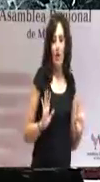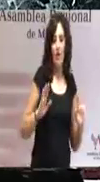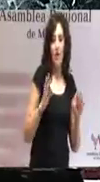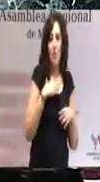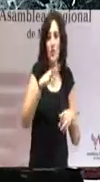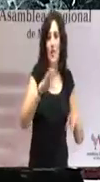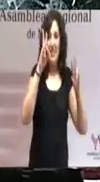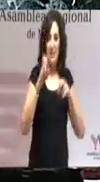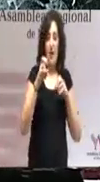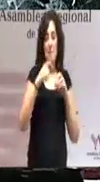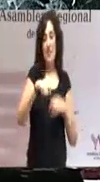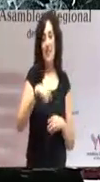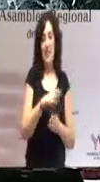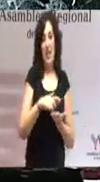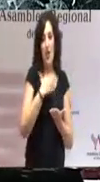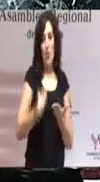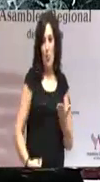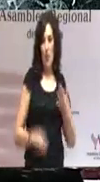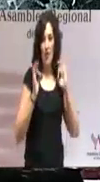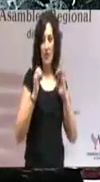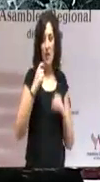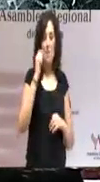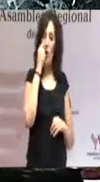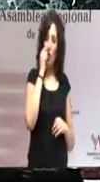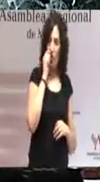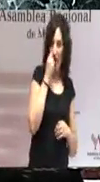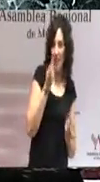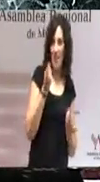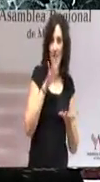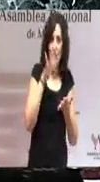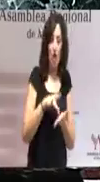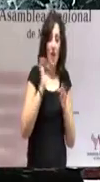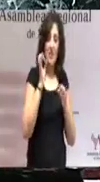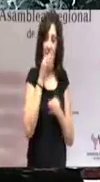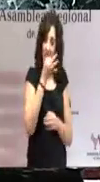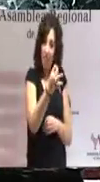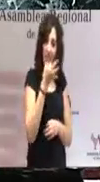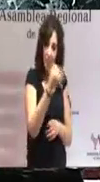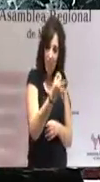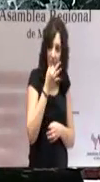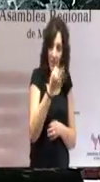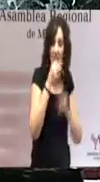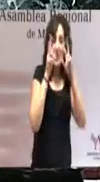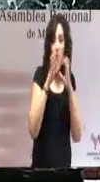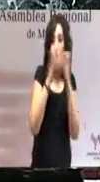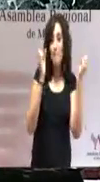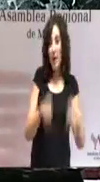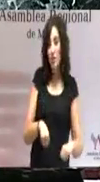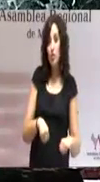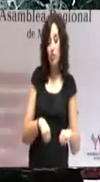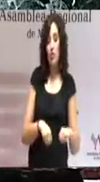el presidente de la región de Murcia, Pedro Antonio Sánchez, durante el transcurso de este debate, de pactar,